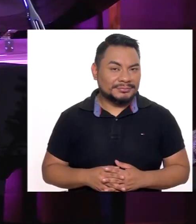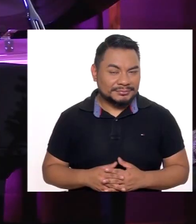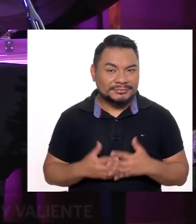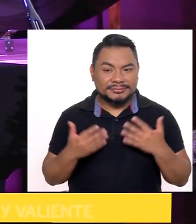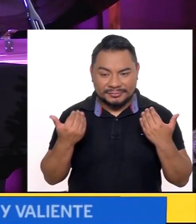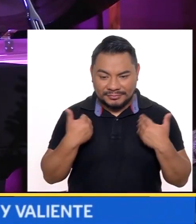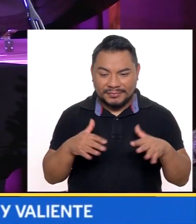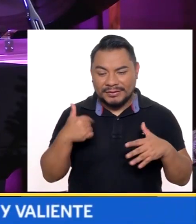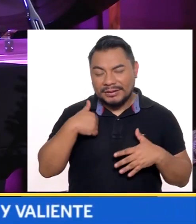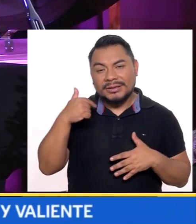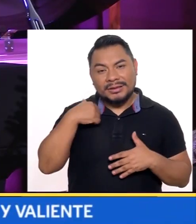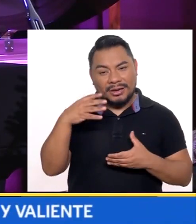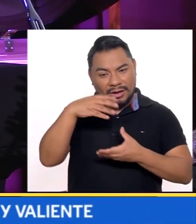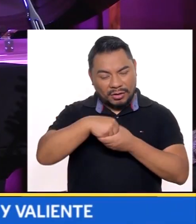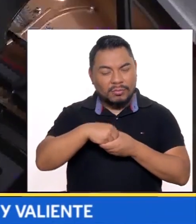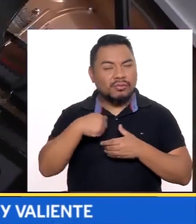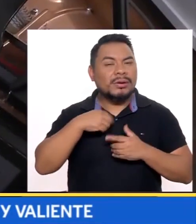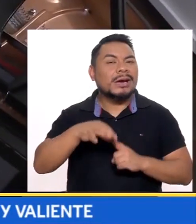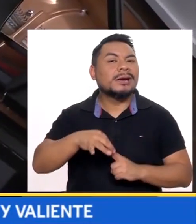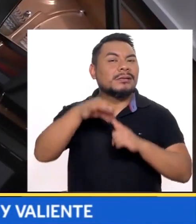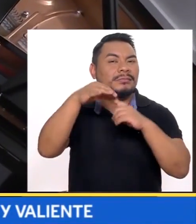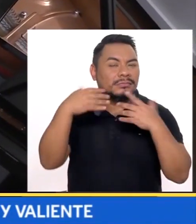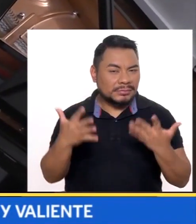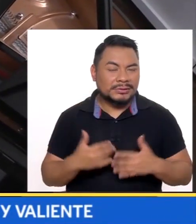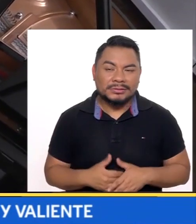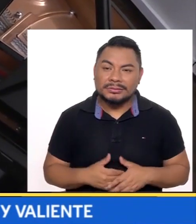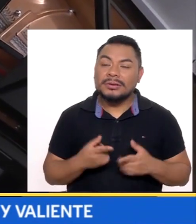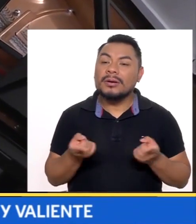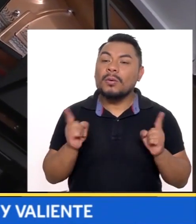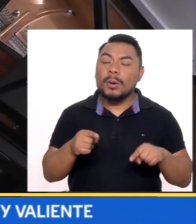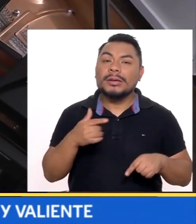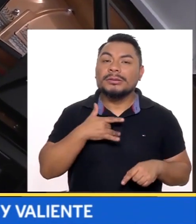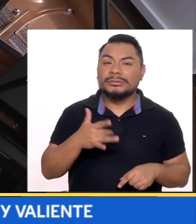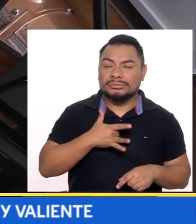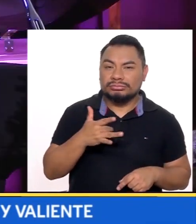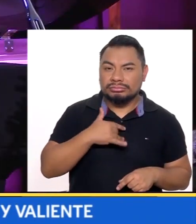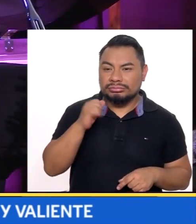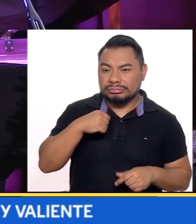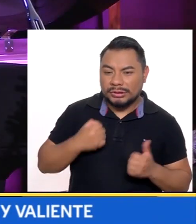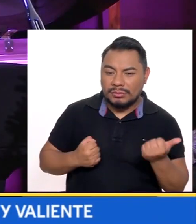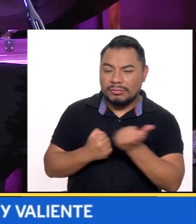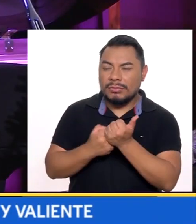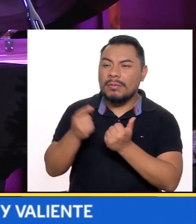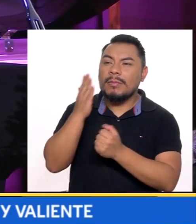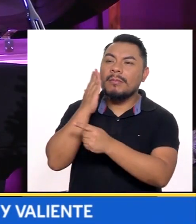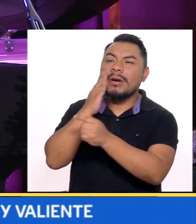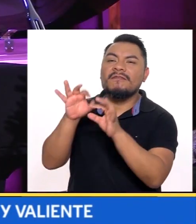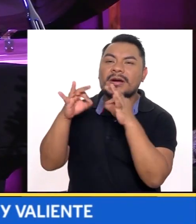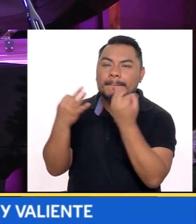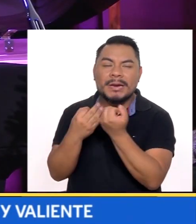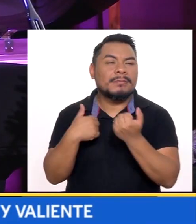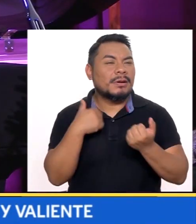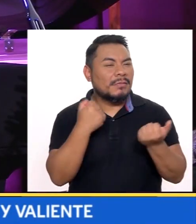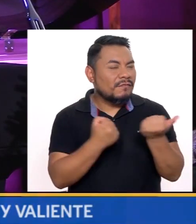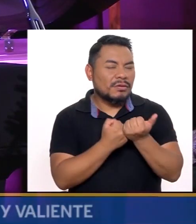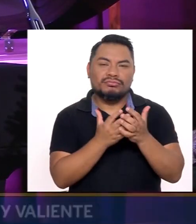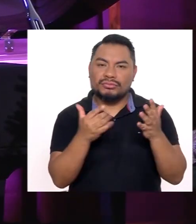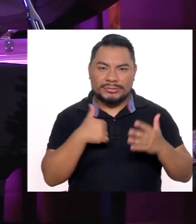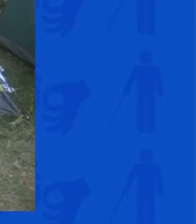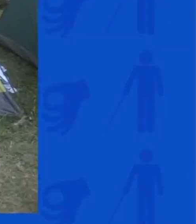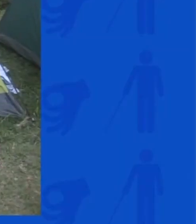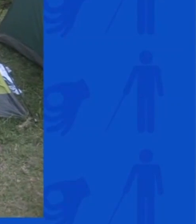El tener una condición especial Me hace más fuerte y valiente Mi mamá me apoya mucho Mi familia también